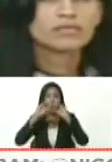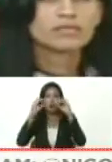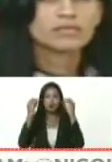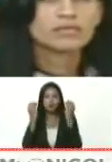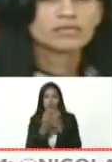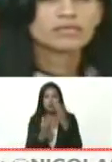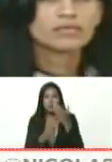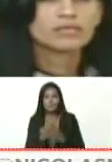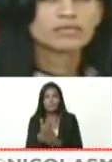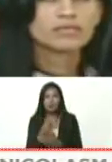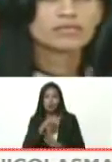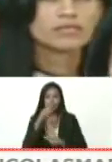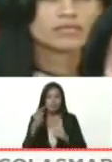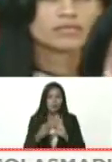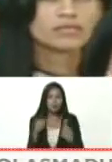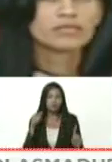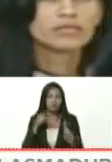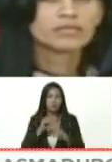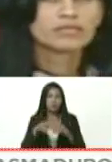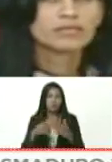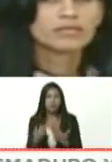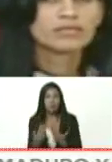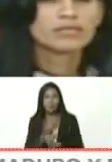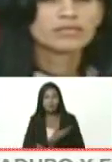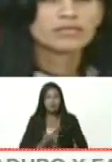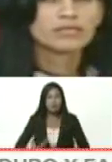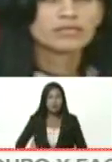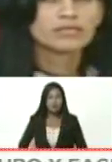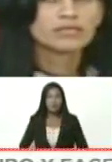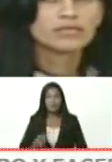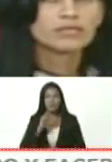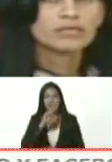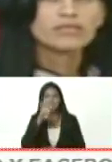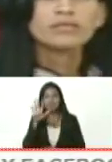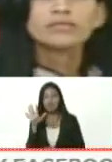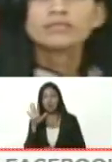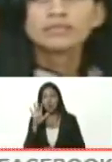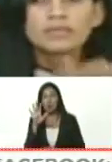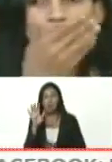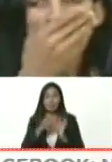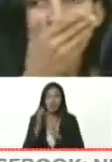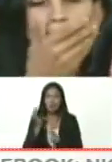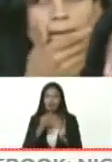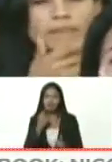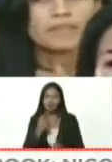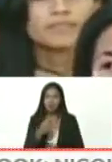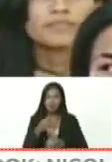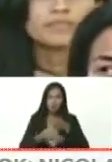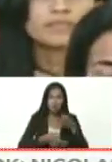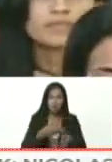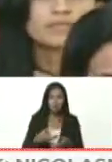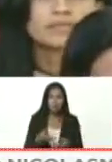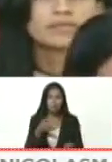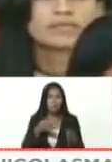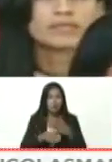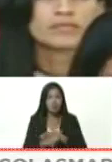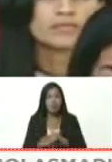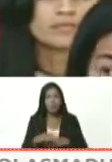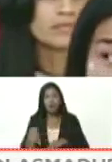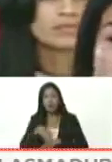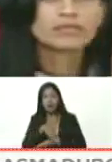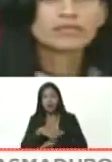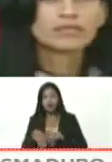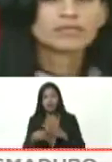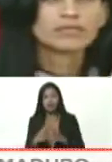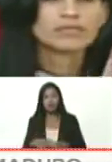cabalidad las tareas designadas por usted, presidente, el 25 de abril, donde nos dijo que nos fuéramos a la calle y que